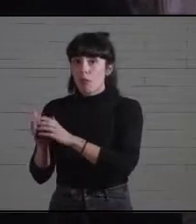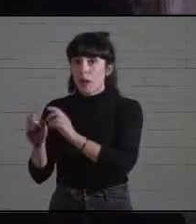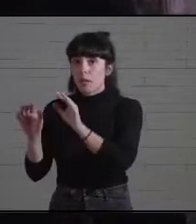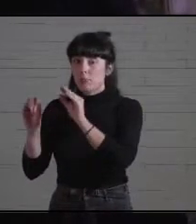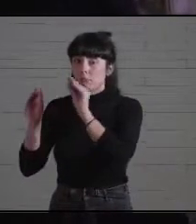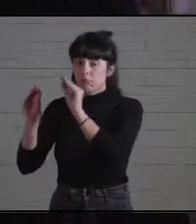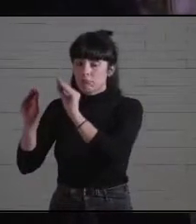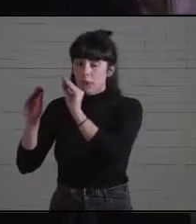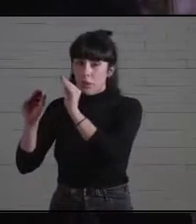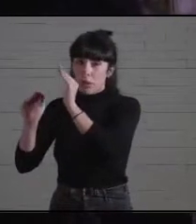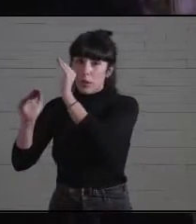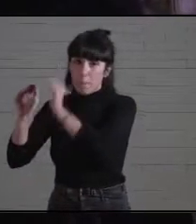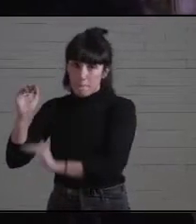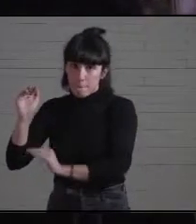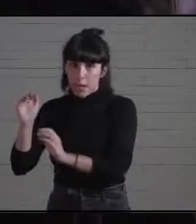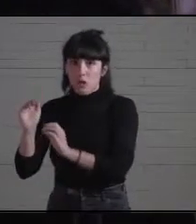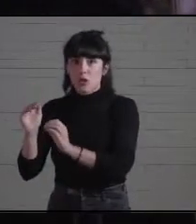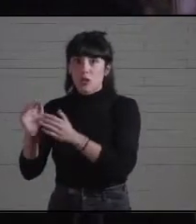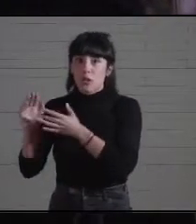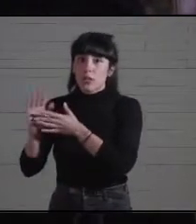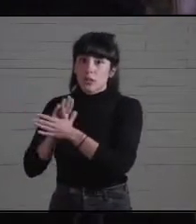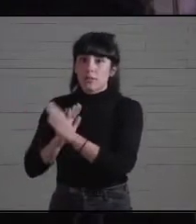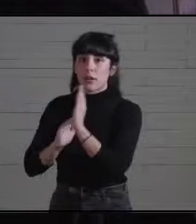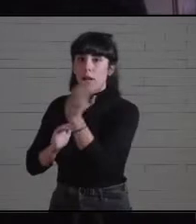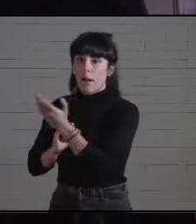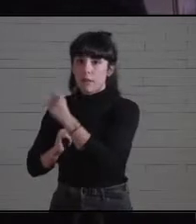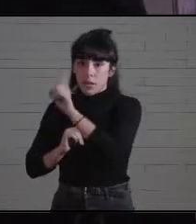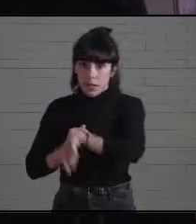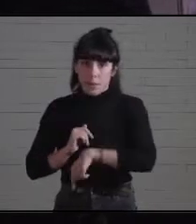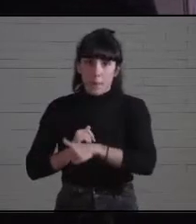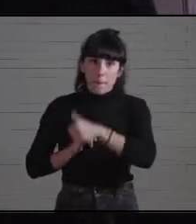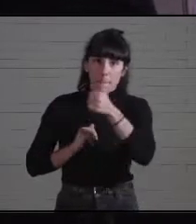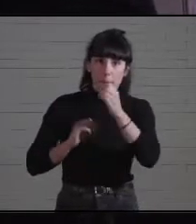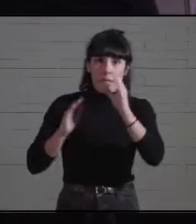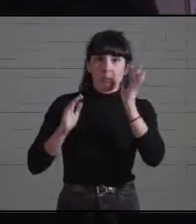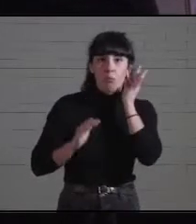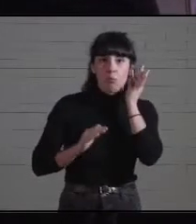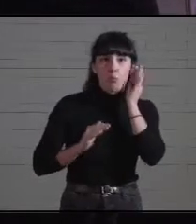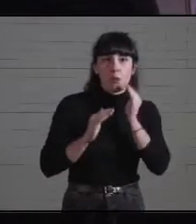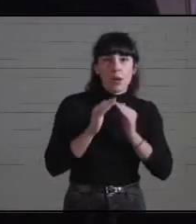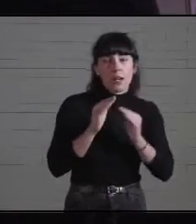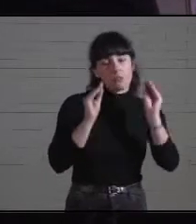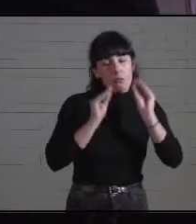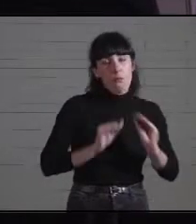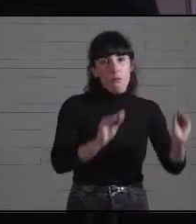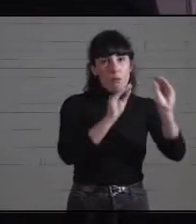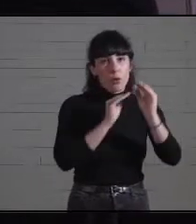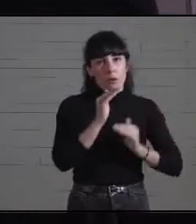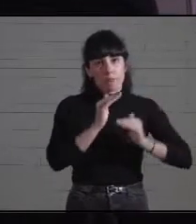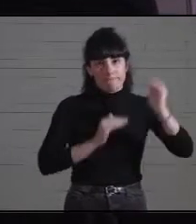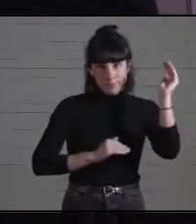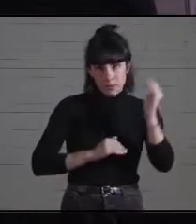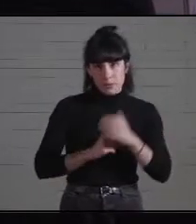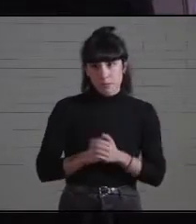con menores recursos educativos comparado con las que tienen recursos educativos mayores.